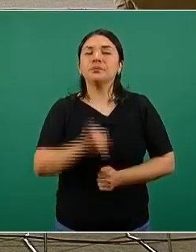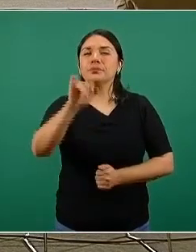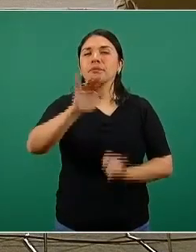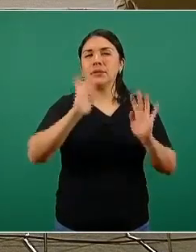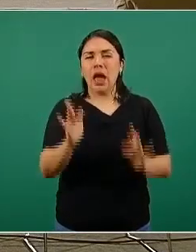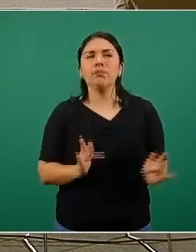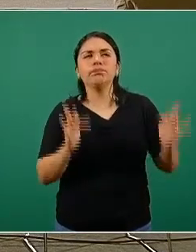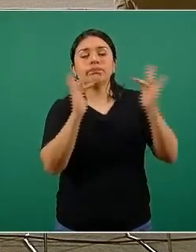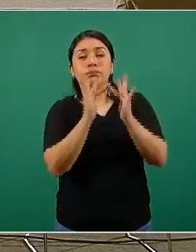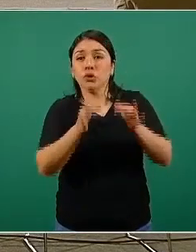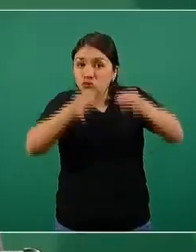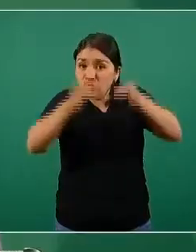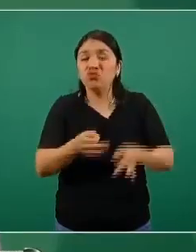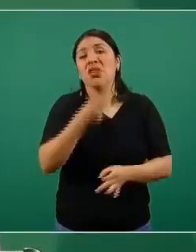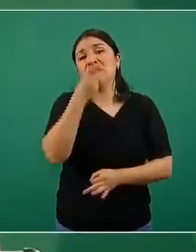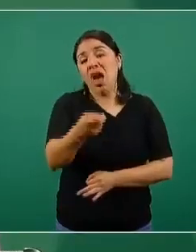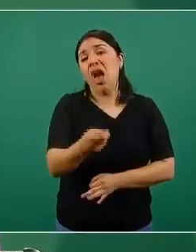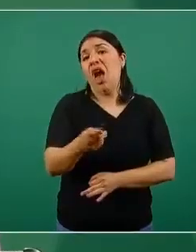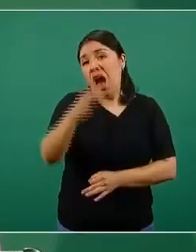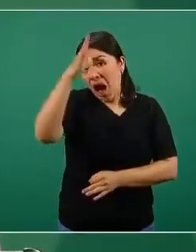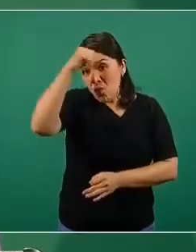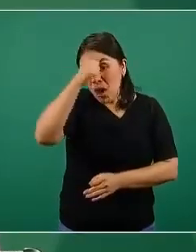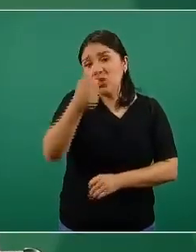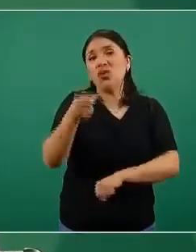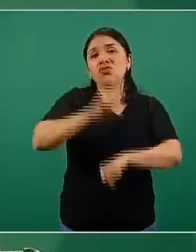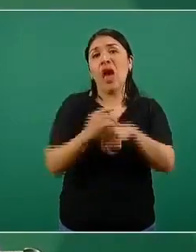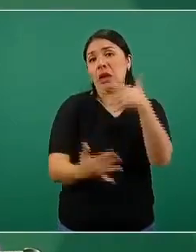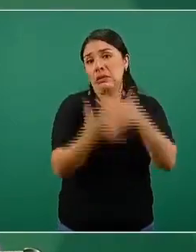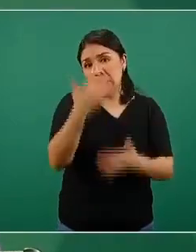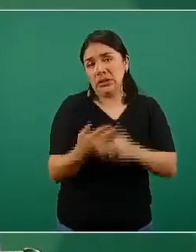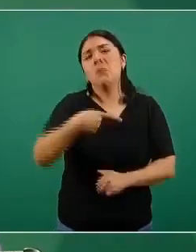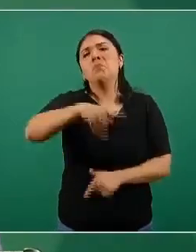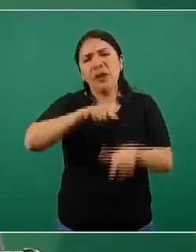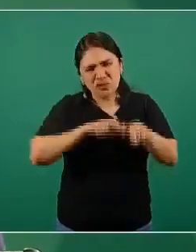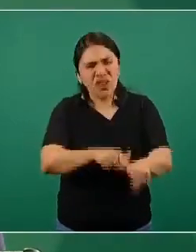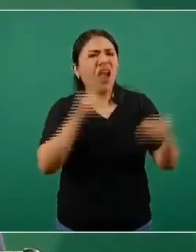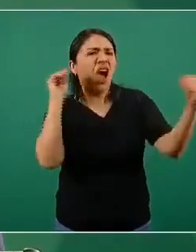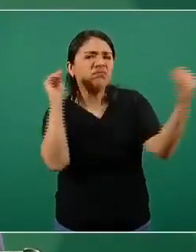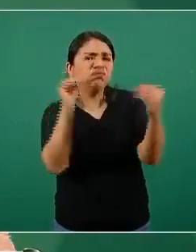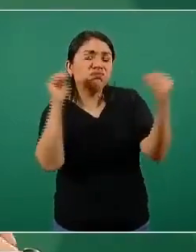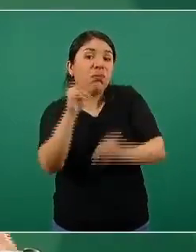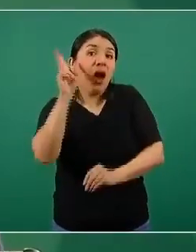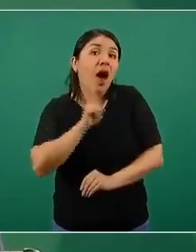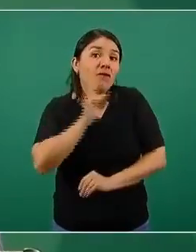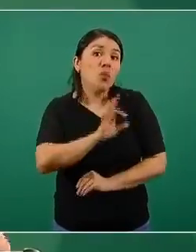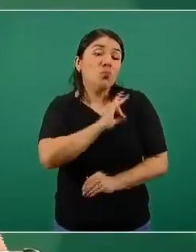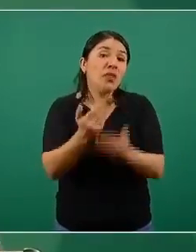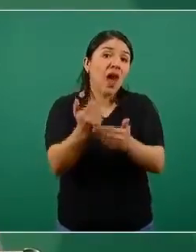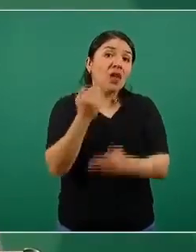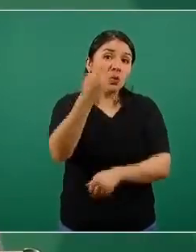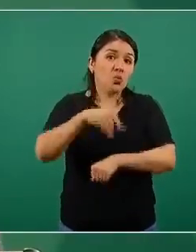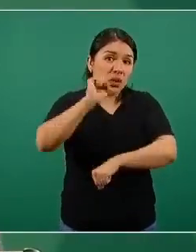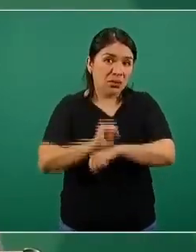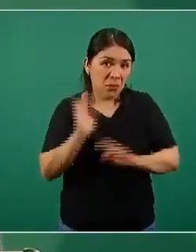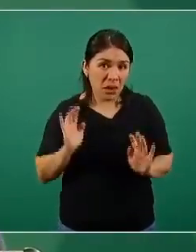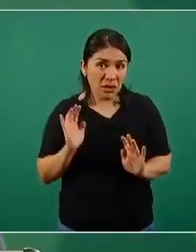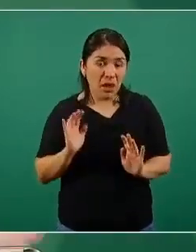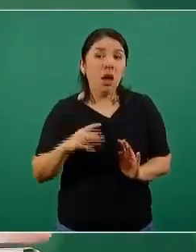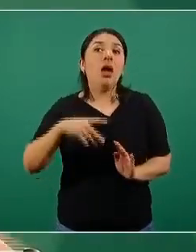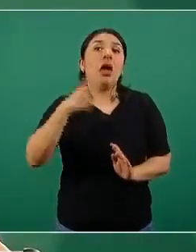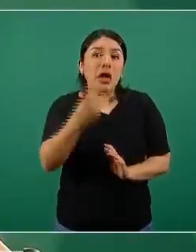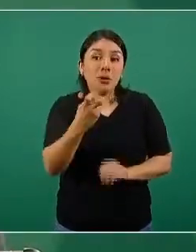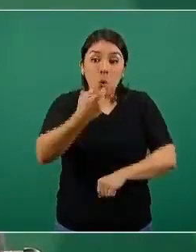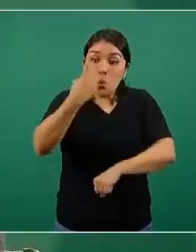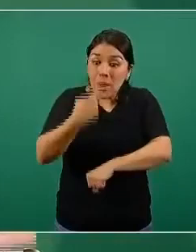comunicación oficial es el 15, pero aún está abierta la gestión que están haciendo a nivel presidencial para tratar de adelantarlos una semana. Una semana